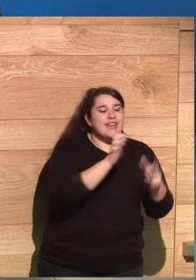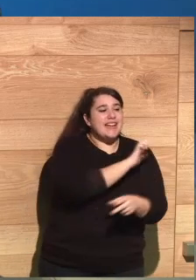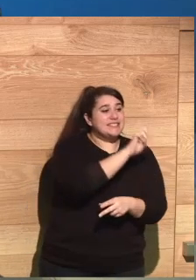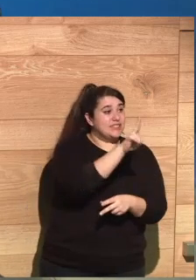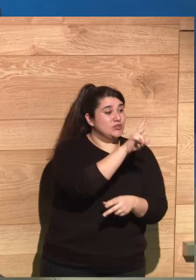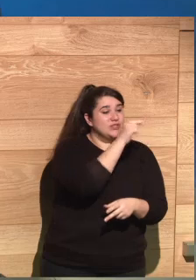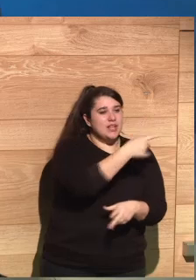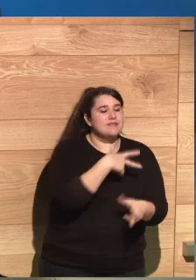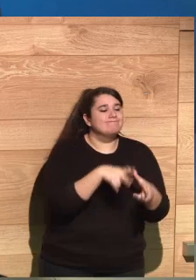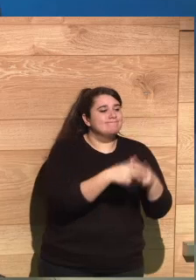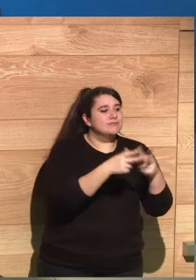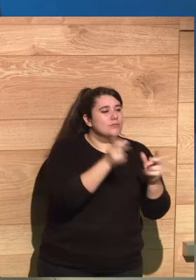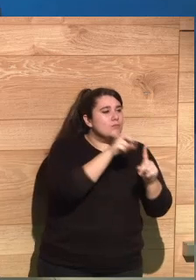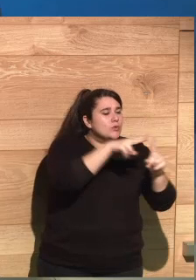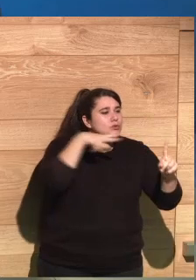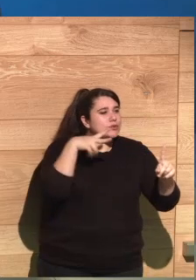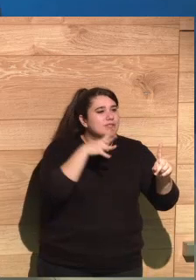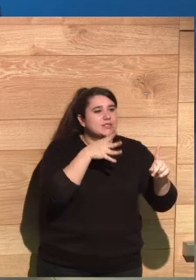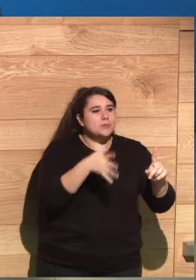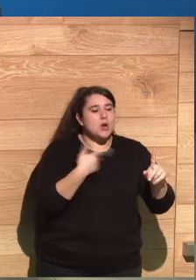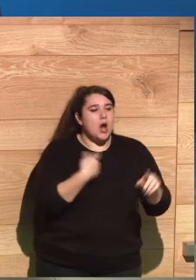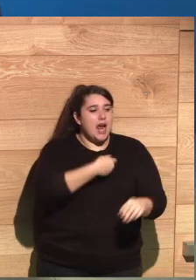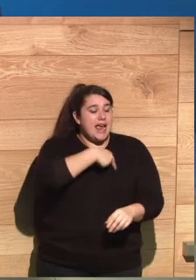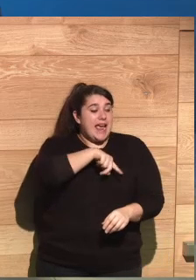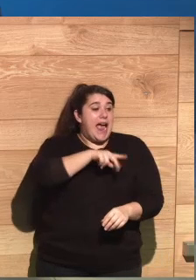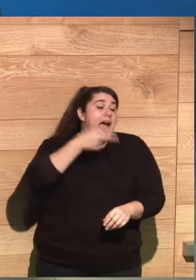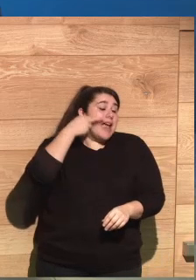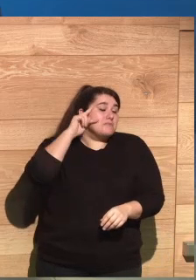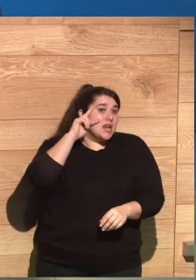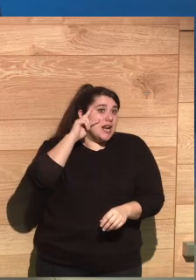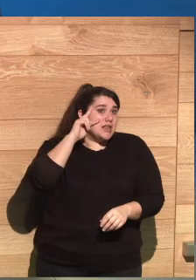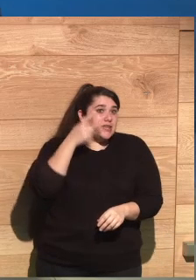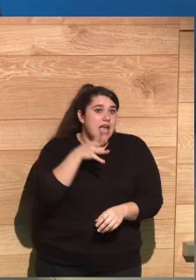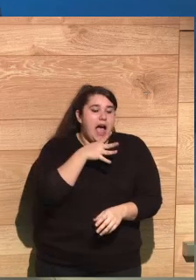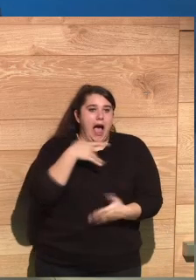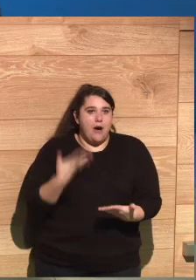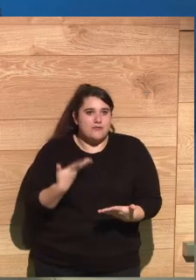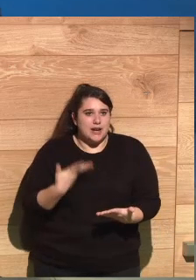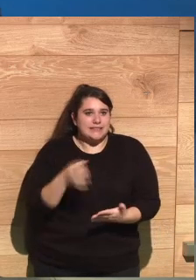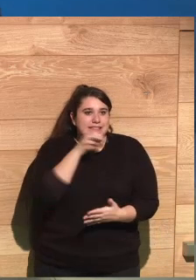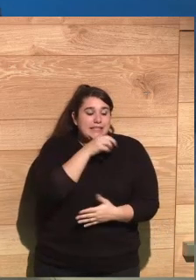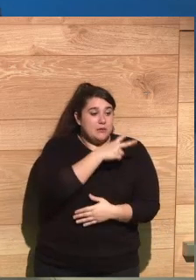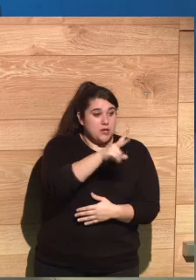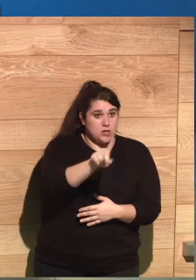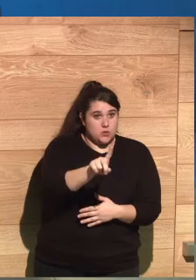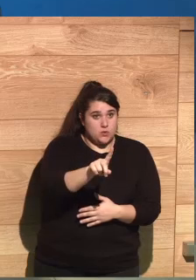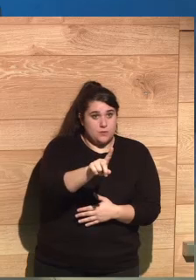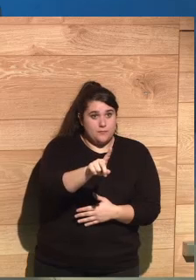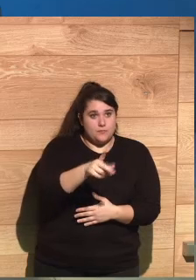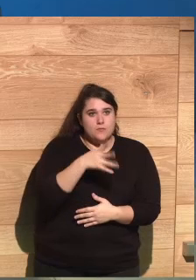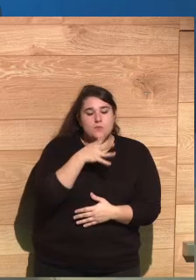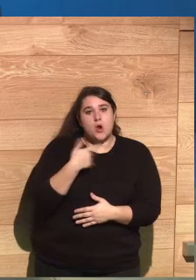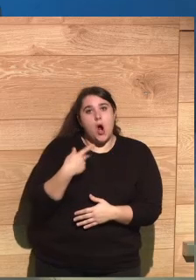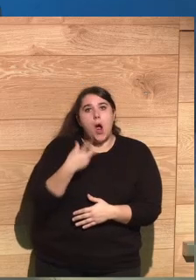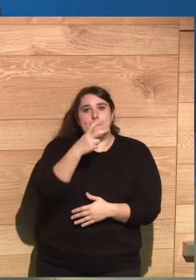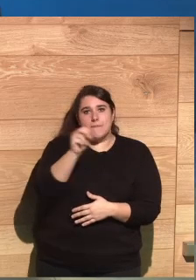estadounidense la experiencia reciente, la experiencia del siglo XXI en norteamericano, que han sido 20 años